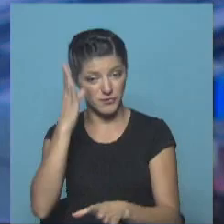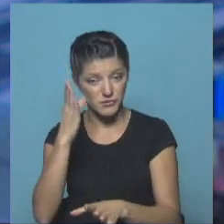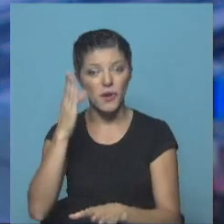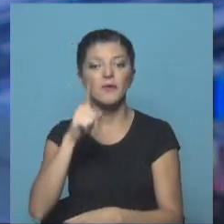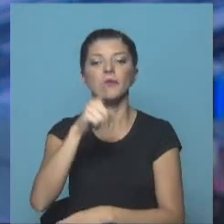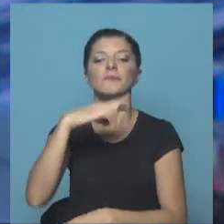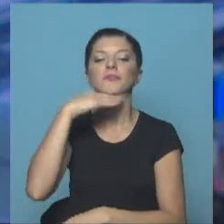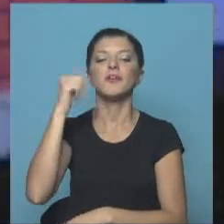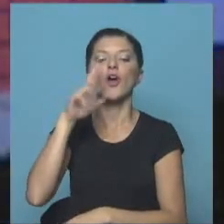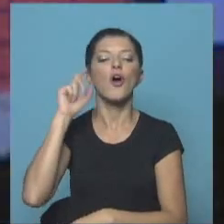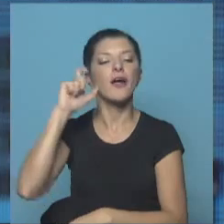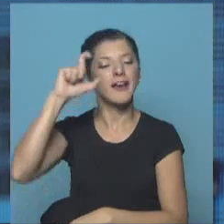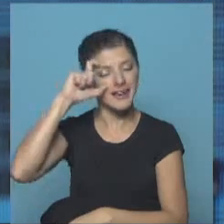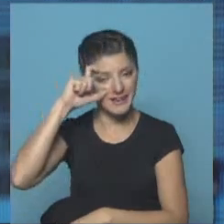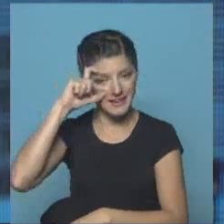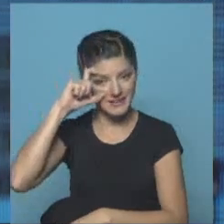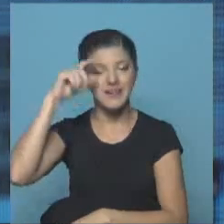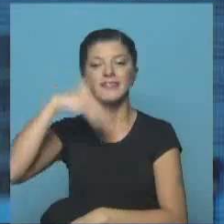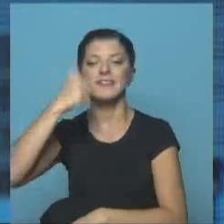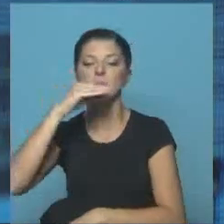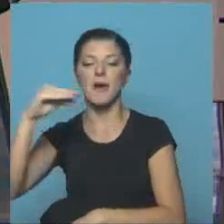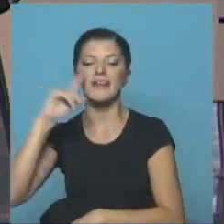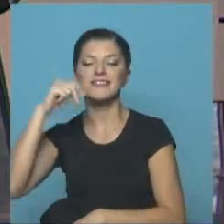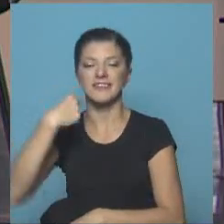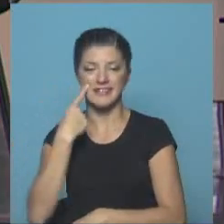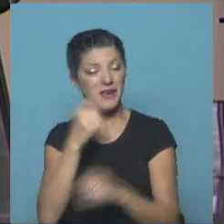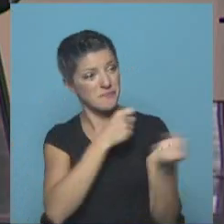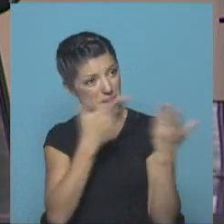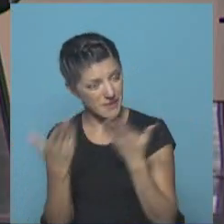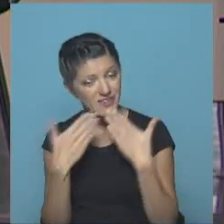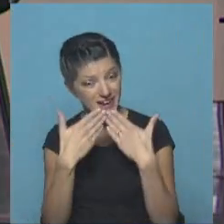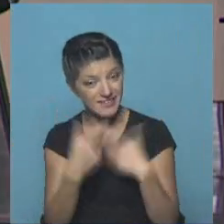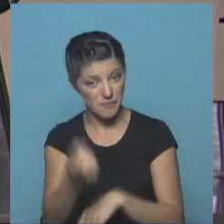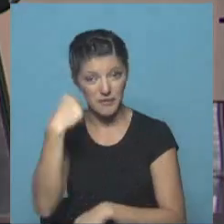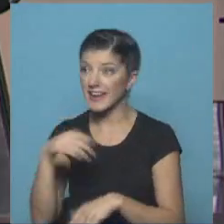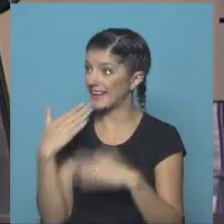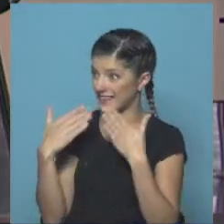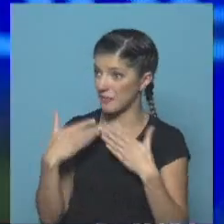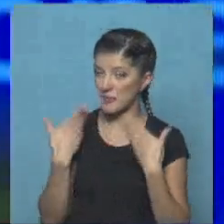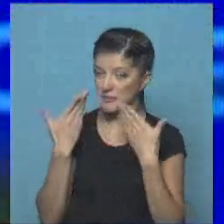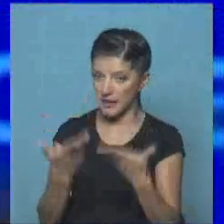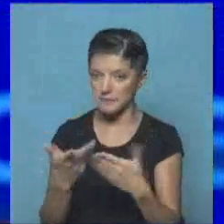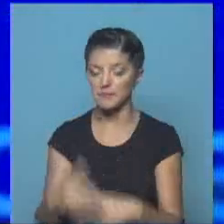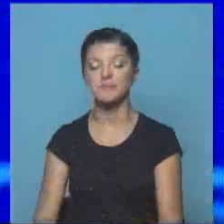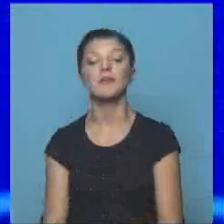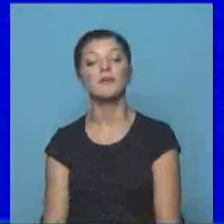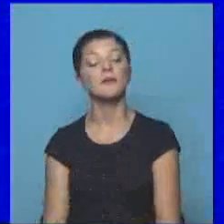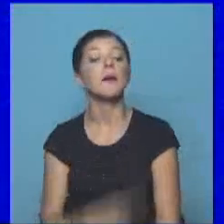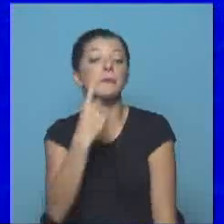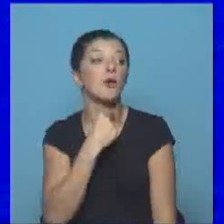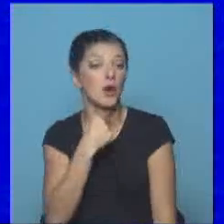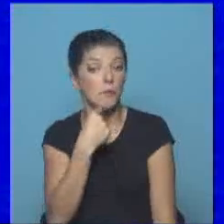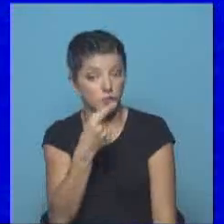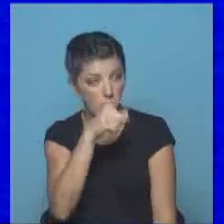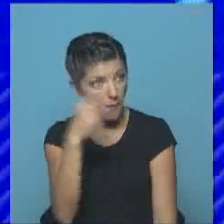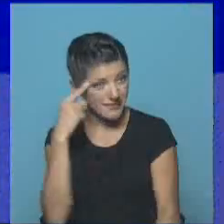Marchini, se diría en italiano, profesor de la UBA y economista. Gracias, Jorge, por estar con nosotros acá. Gracias por la invitación también. Lo primero que tengo para preguntarte es si vos crees que el